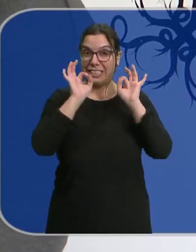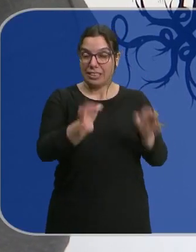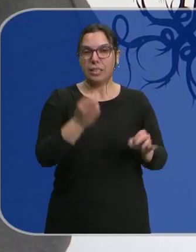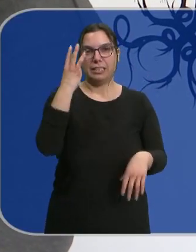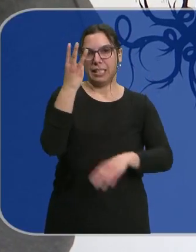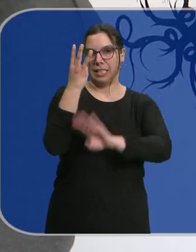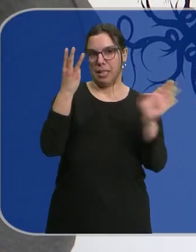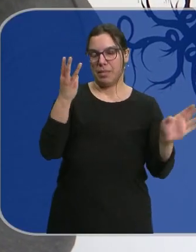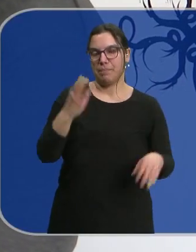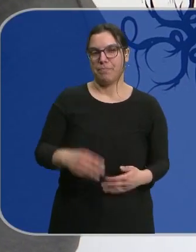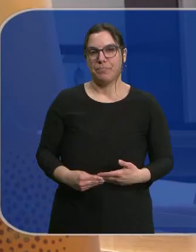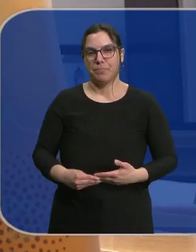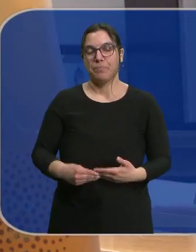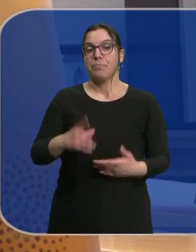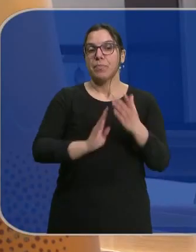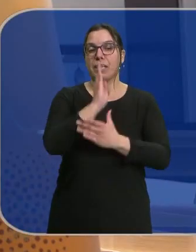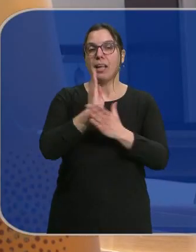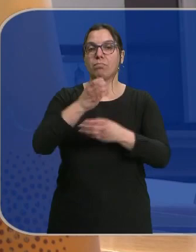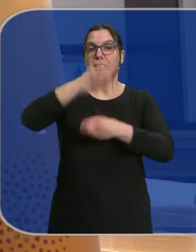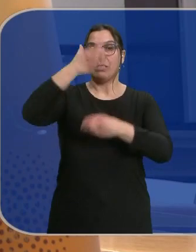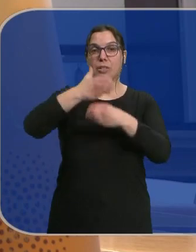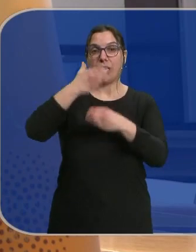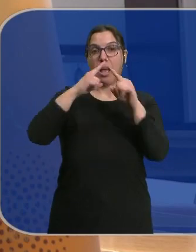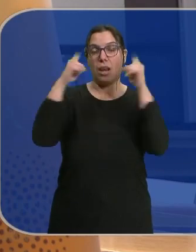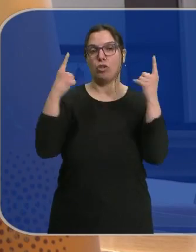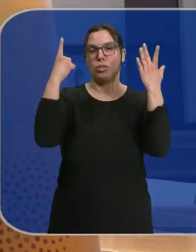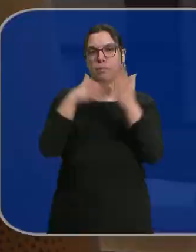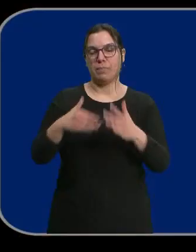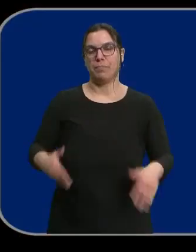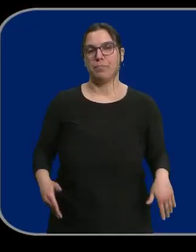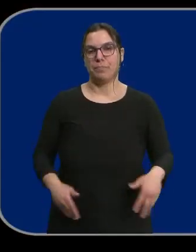aroma intenso y complejo sabor. Producen unas 6.000 botellas al año.